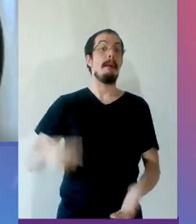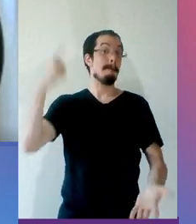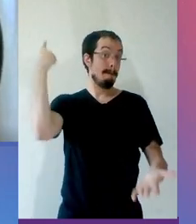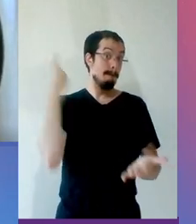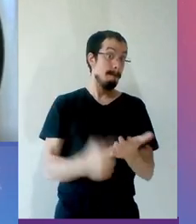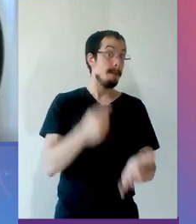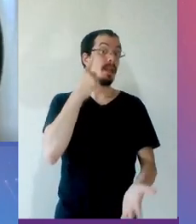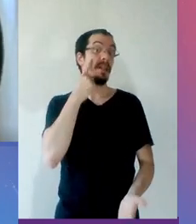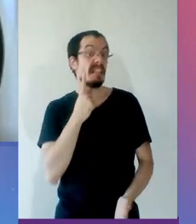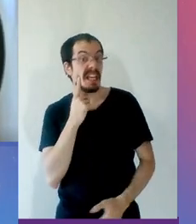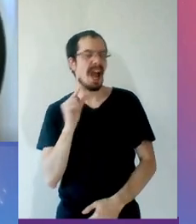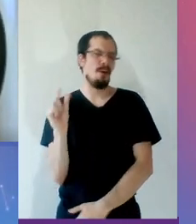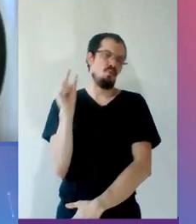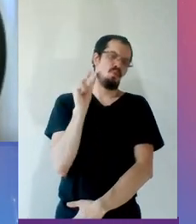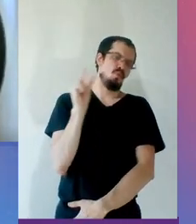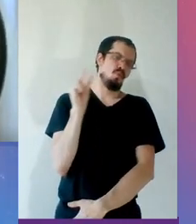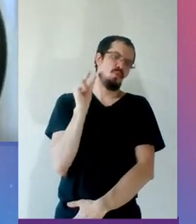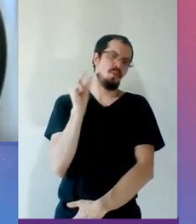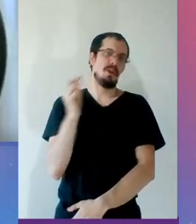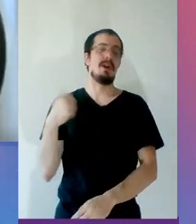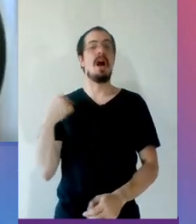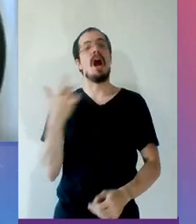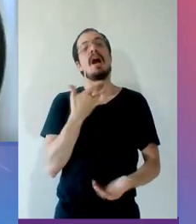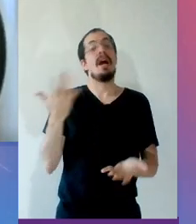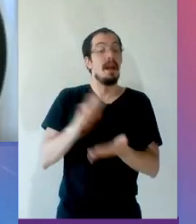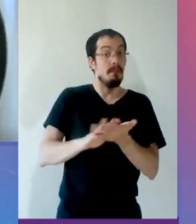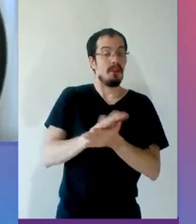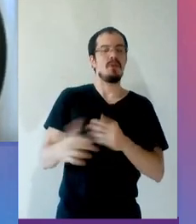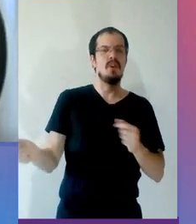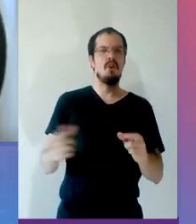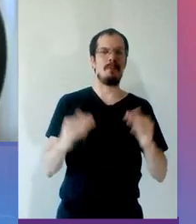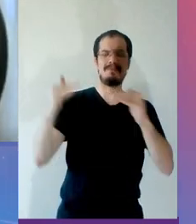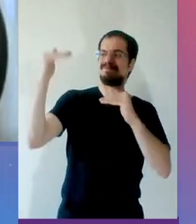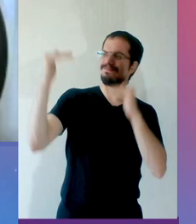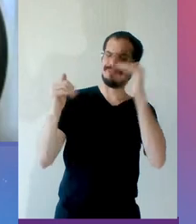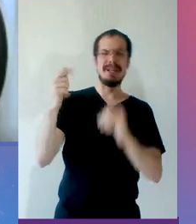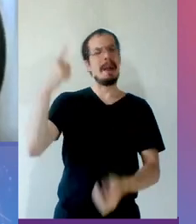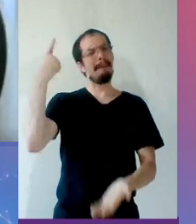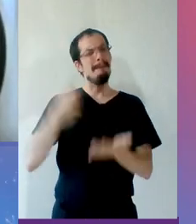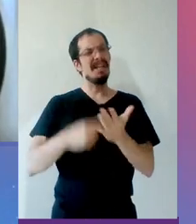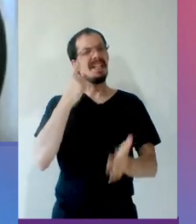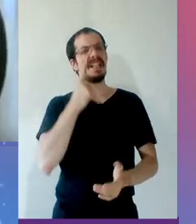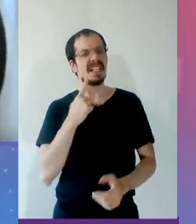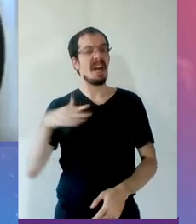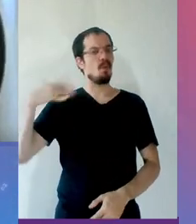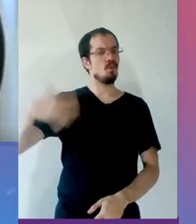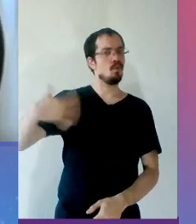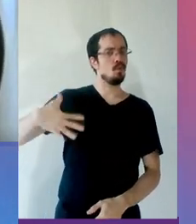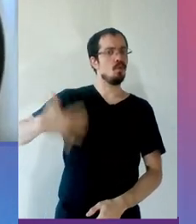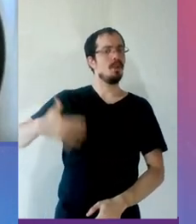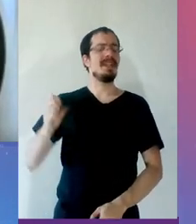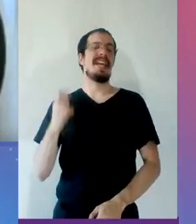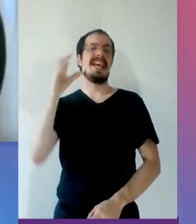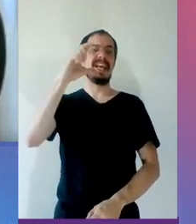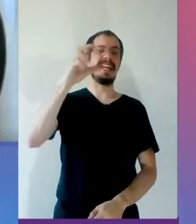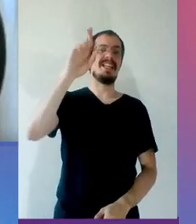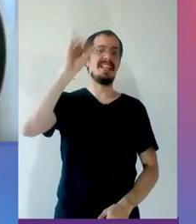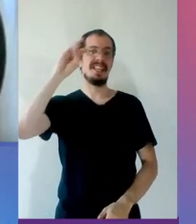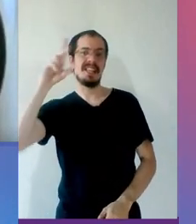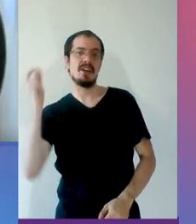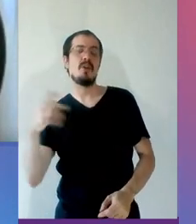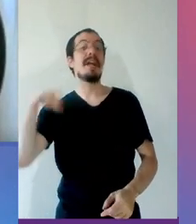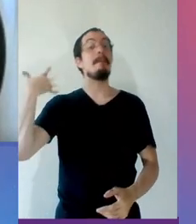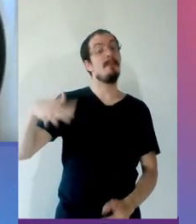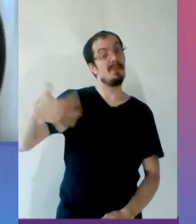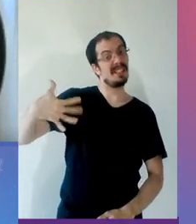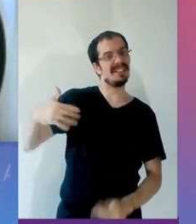a lo largo de, si uno lo compara con todo el curso de la vida. Entonces, esos periodos críticos